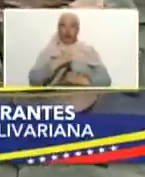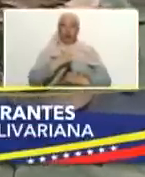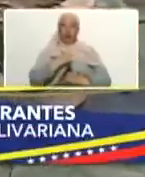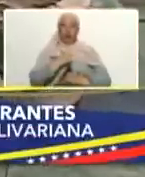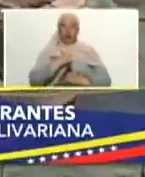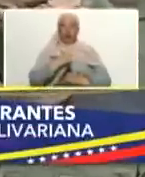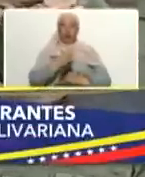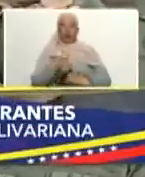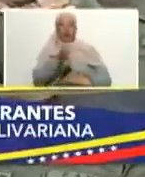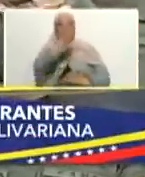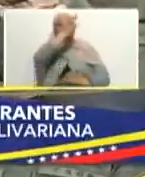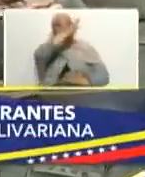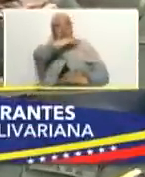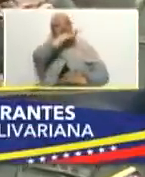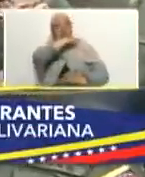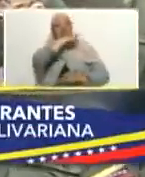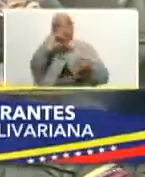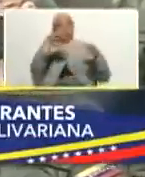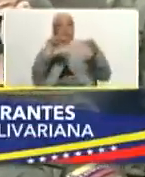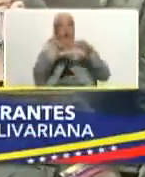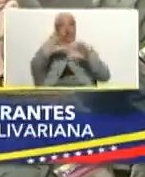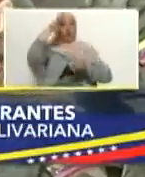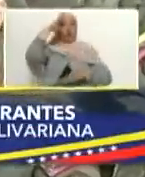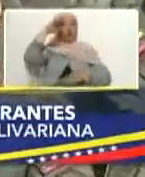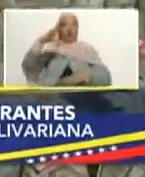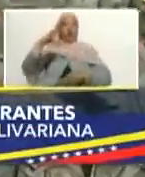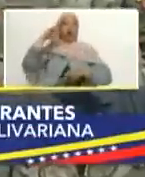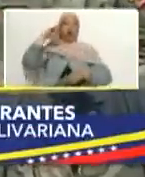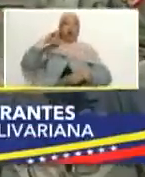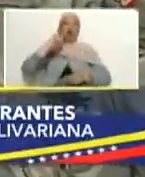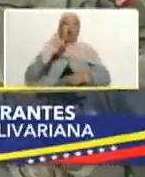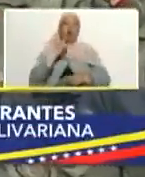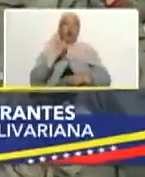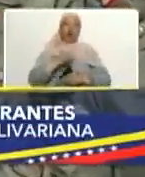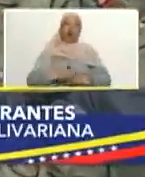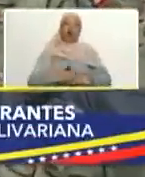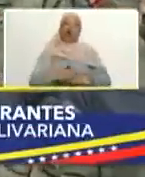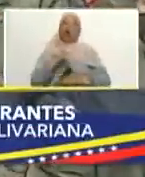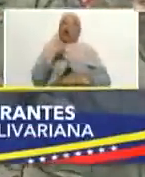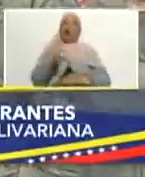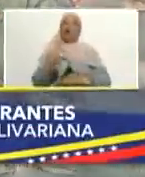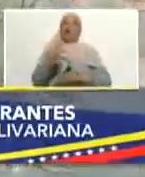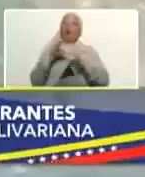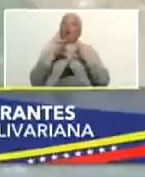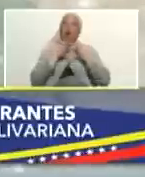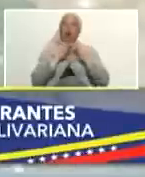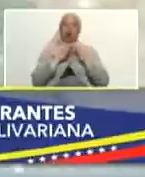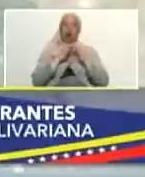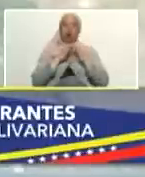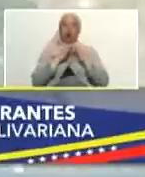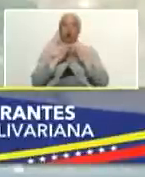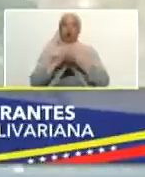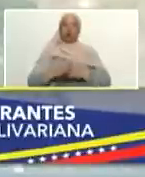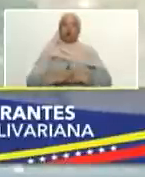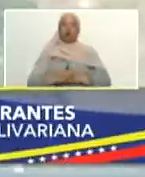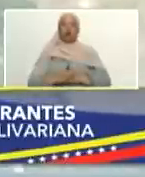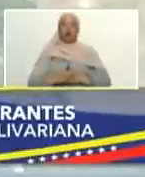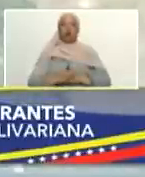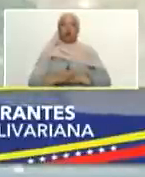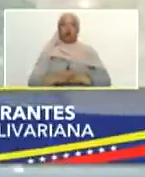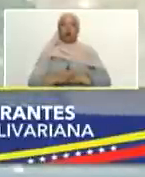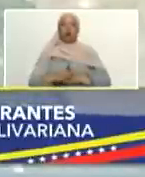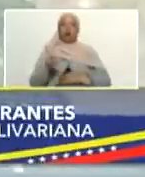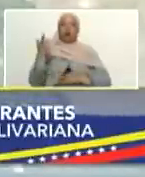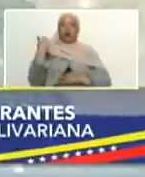como comandante en jefe de la Fuerza Armada Nacional Bolivariana, lo digo desde mi corazón, desde la médula